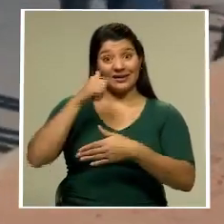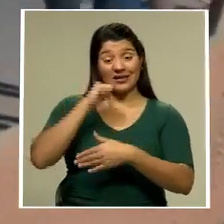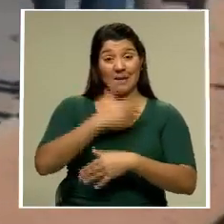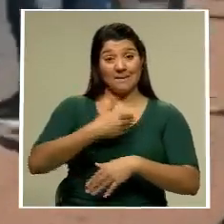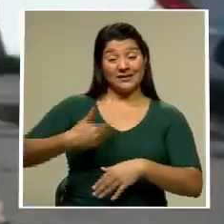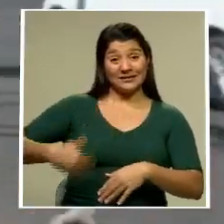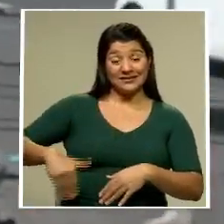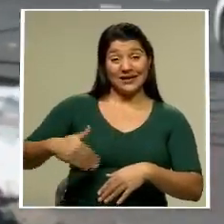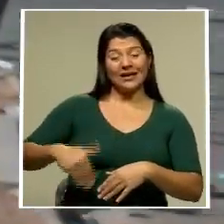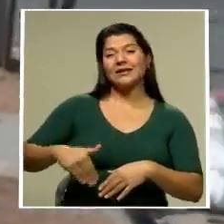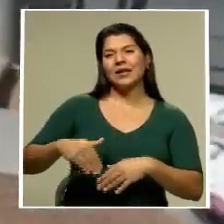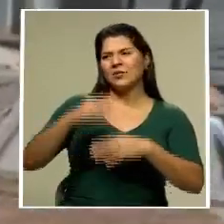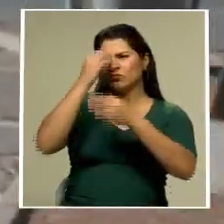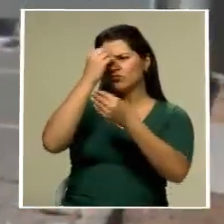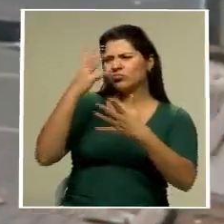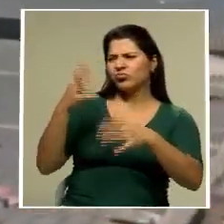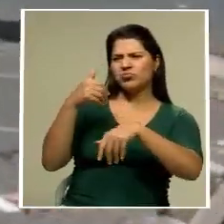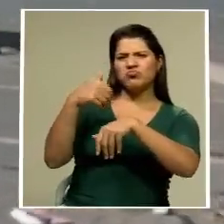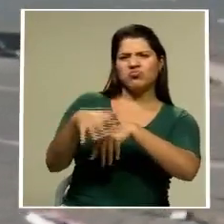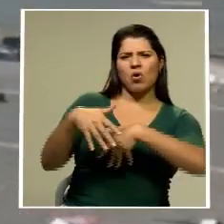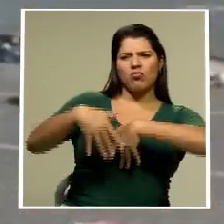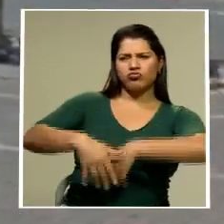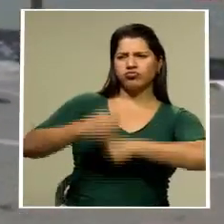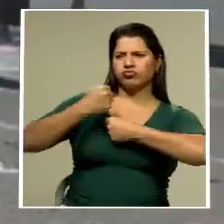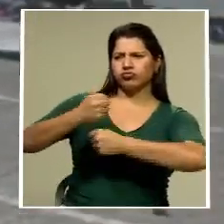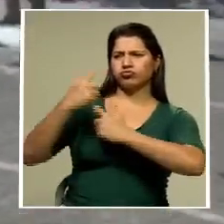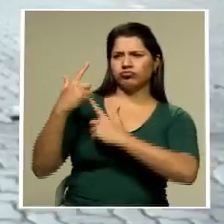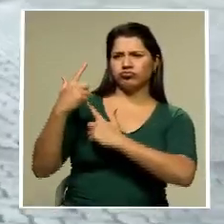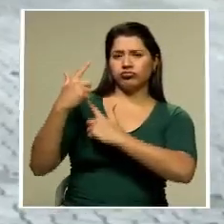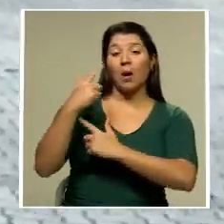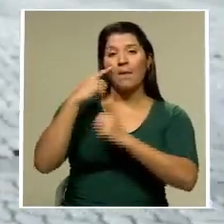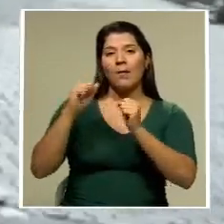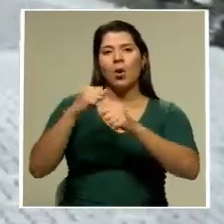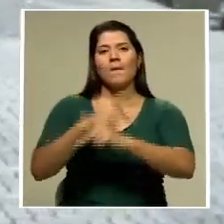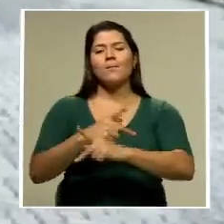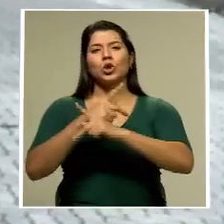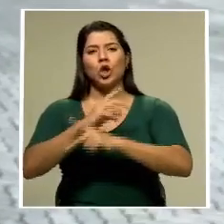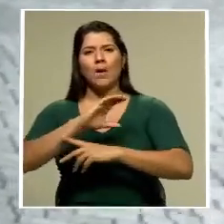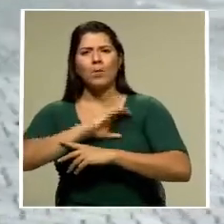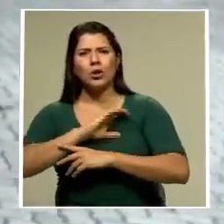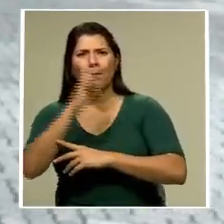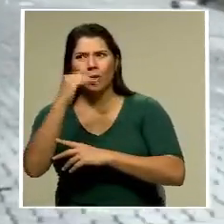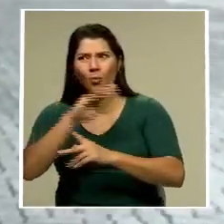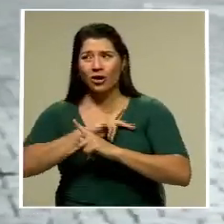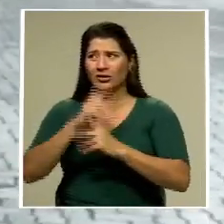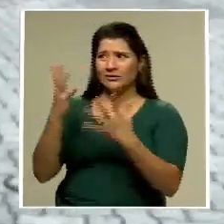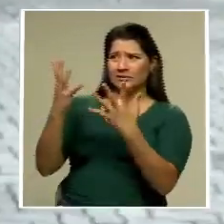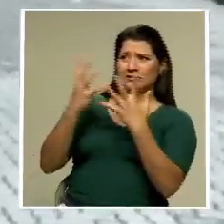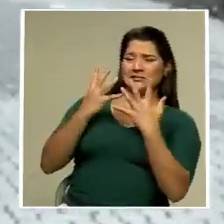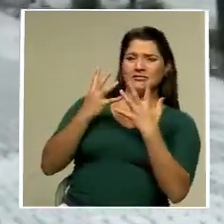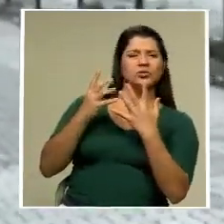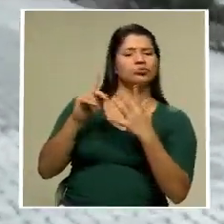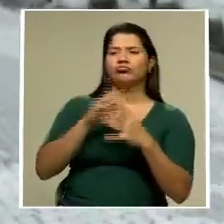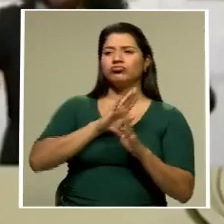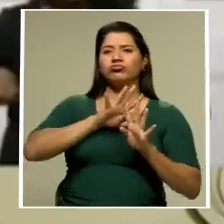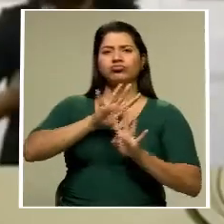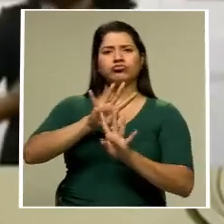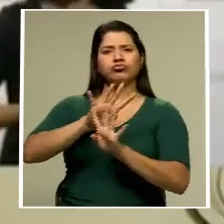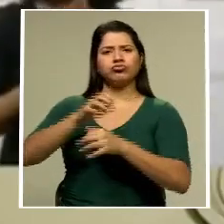Cyril Ramaphosa anunció el envío de tropas para auxiliar a una policía desbordada por los disturbios y restaurar el orden.